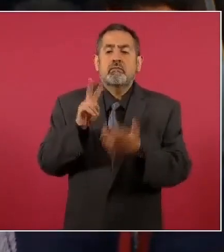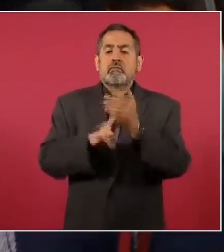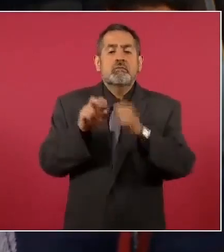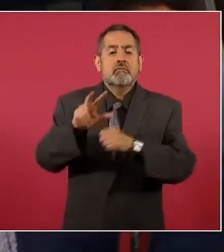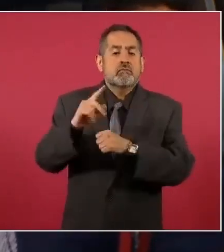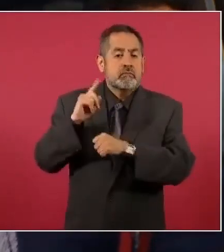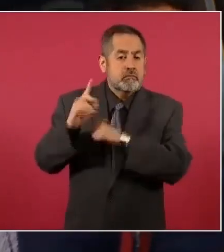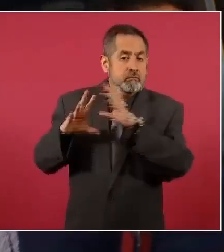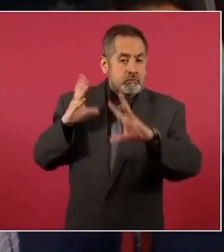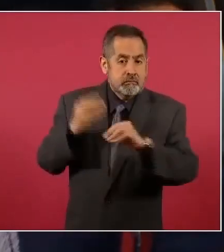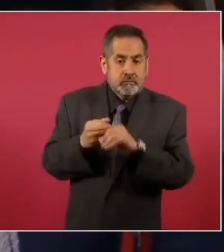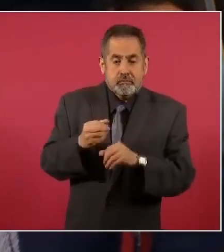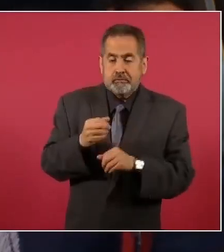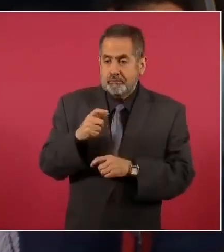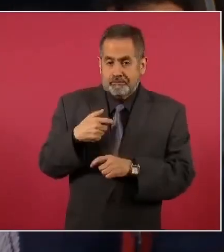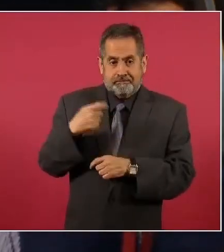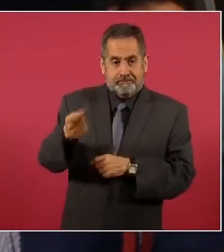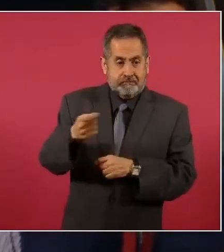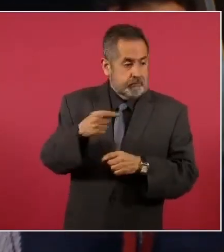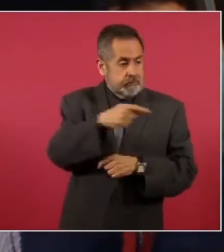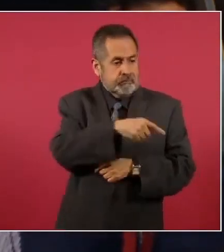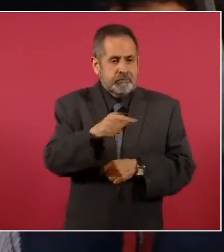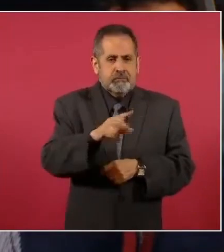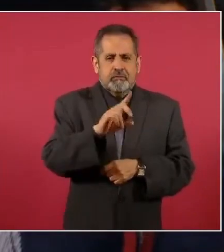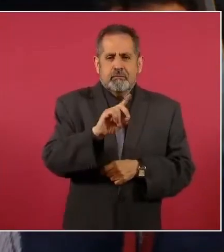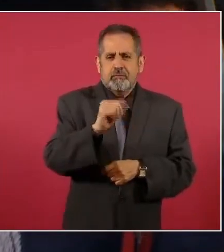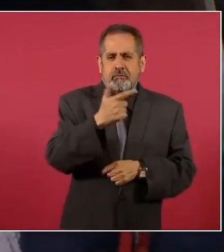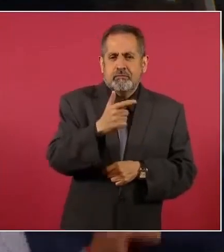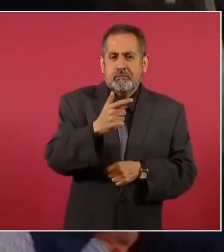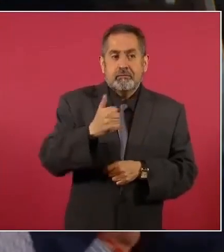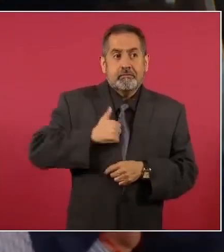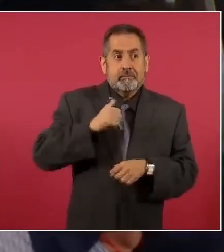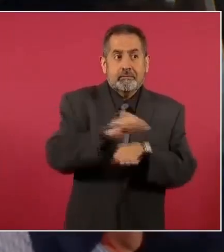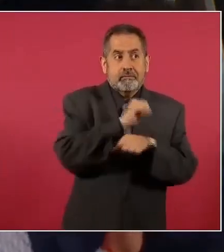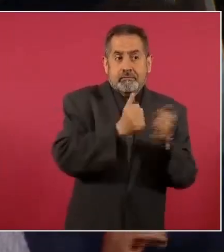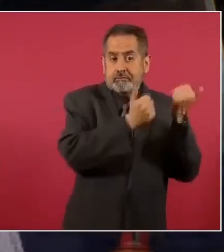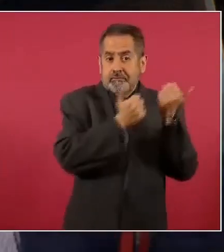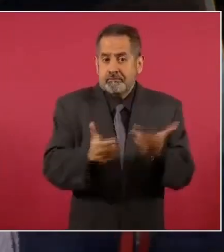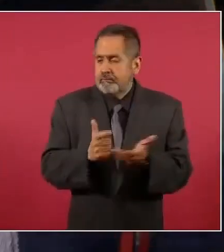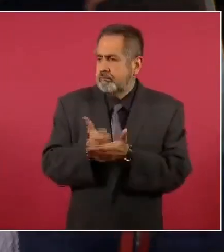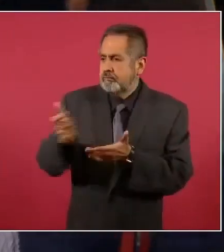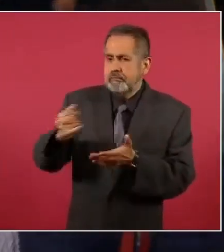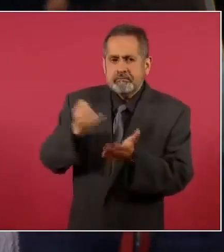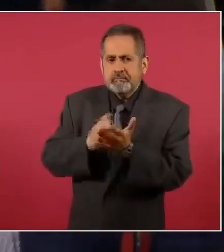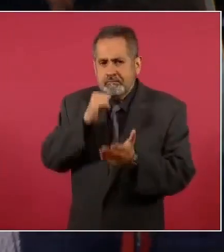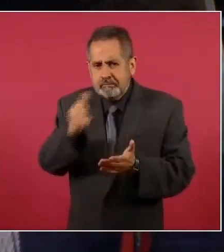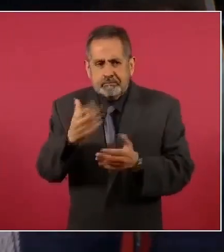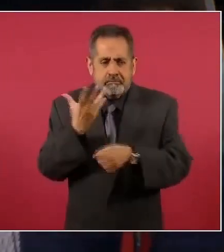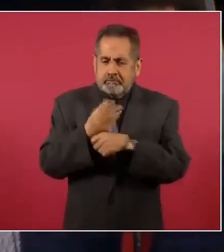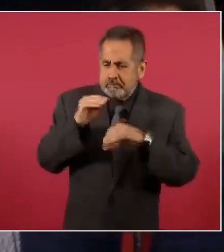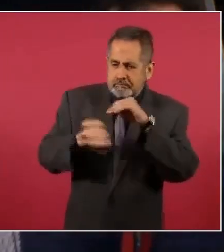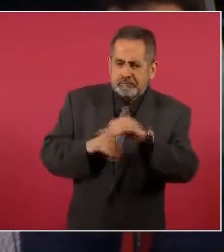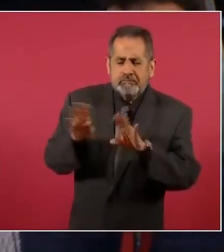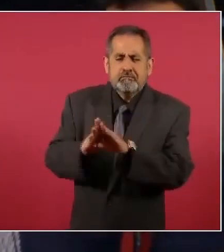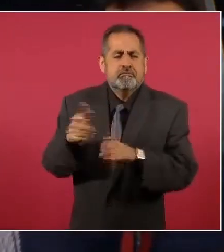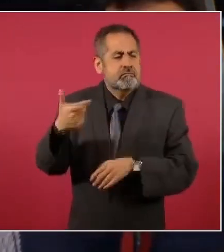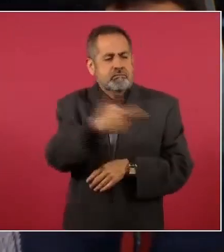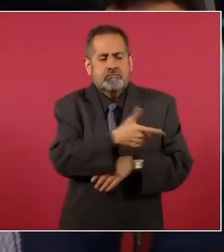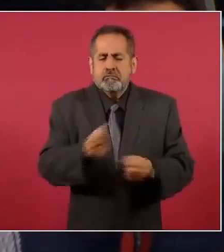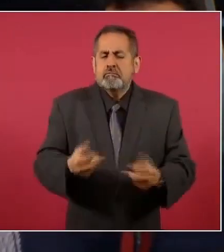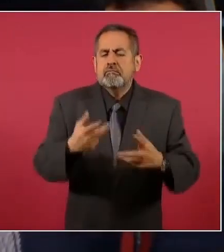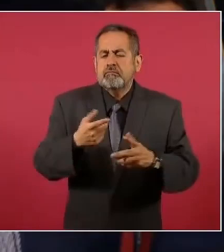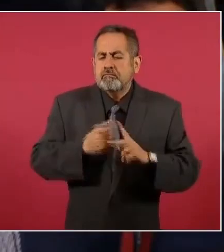fecha al SAT aduanas de los vehículos Dodge Charger de Canadá y del equipamiento de las patrullas a mesa de la Policía Federal